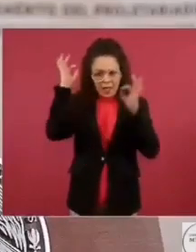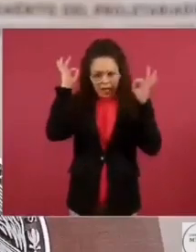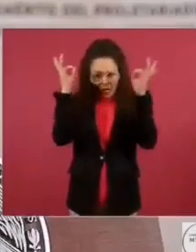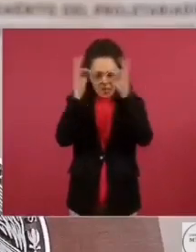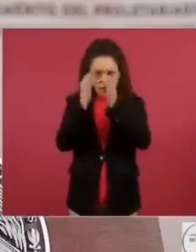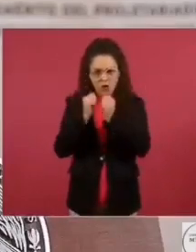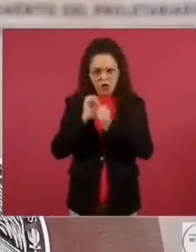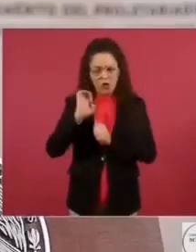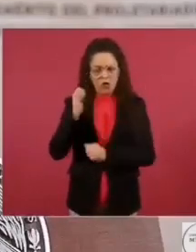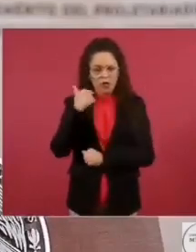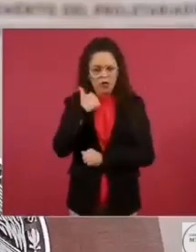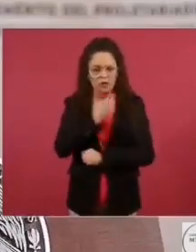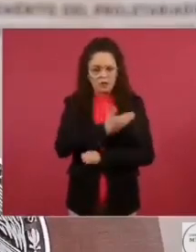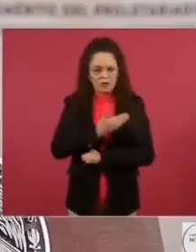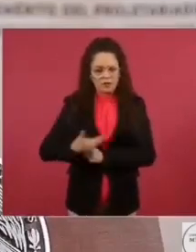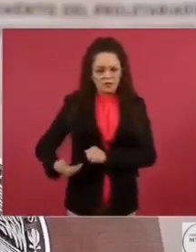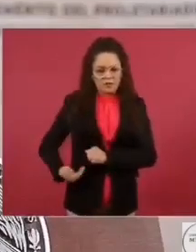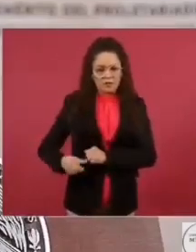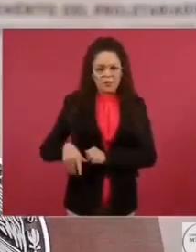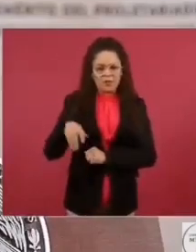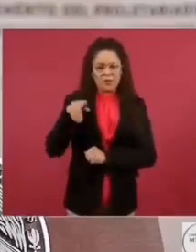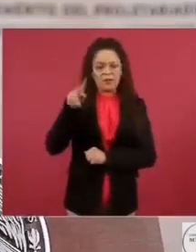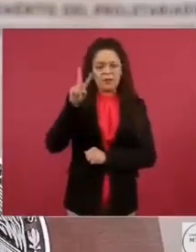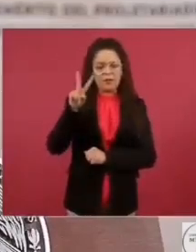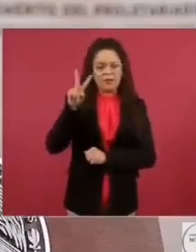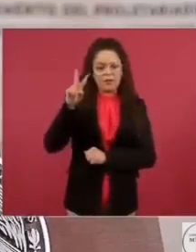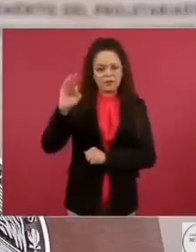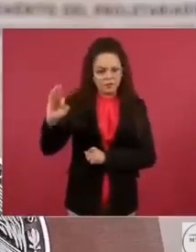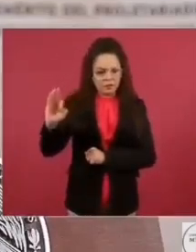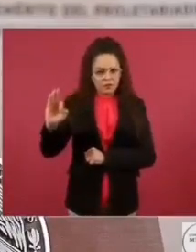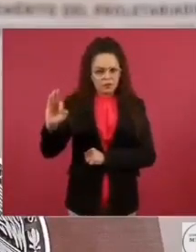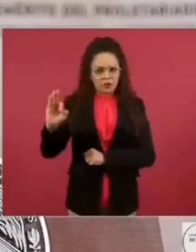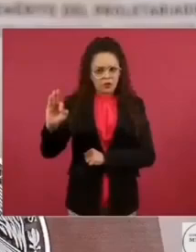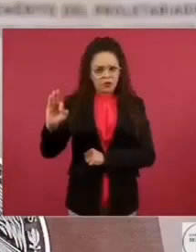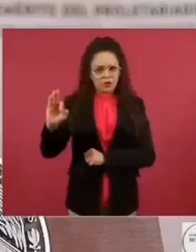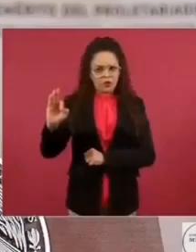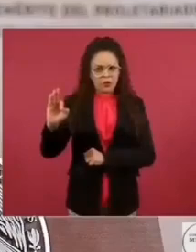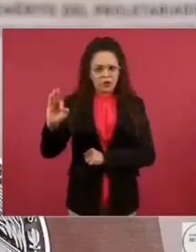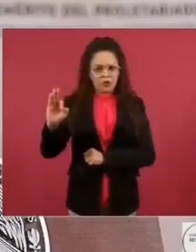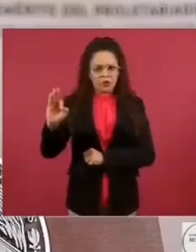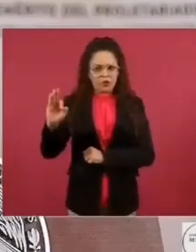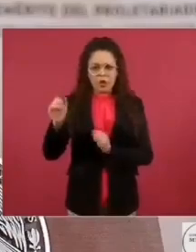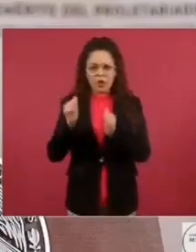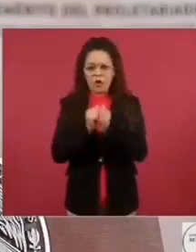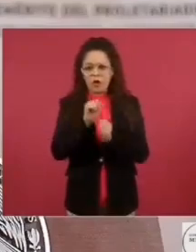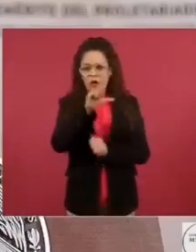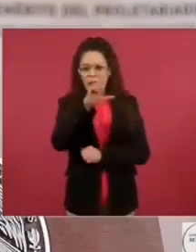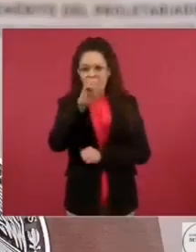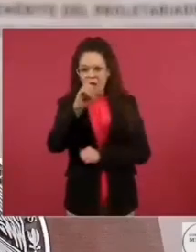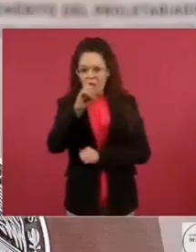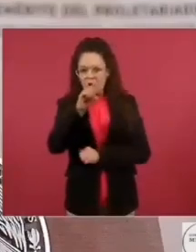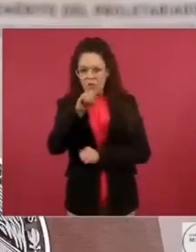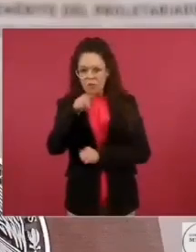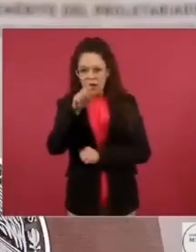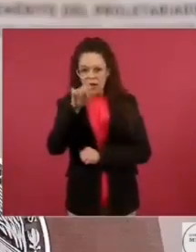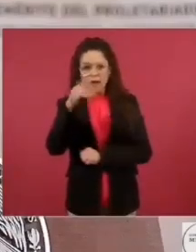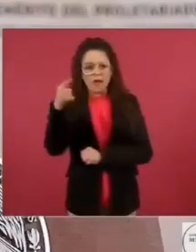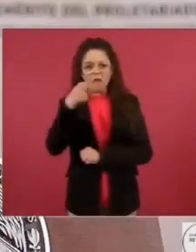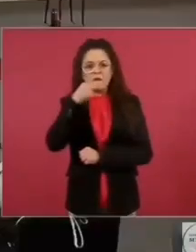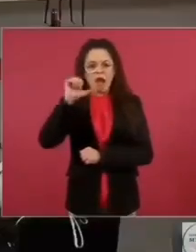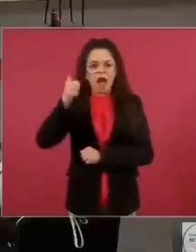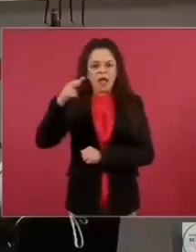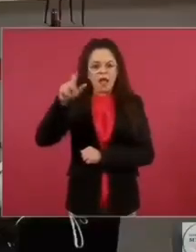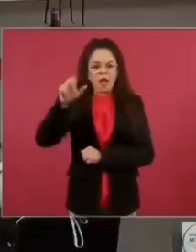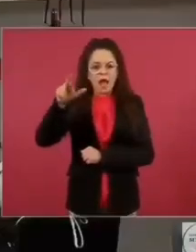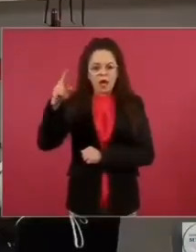Castañeda. Y el INE, me metí al perfil del INE, no he encontrado nada